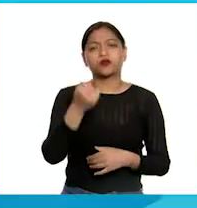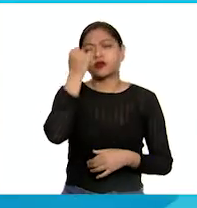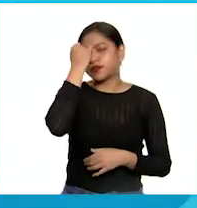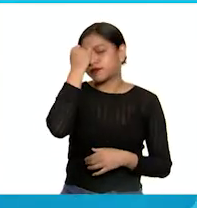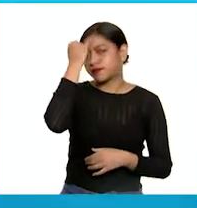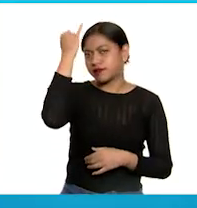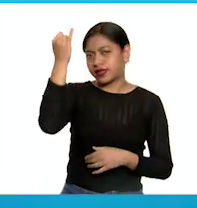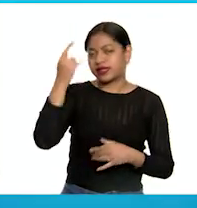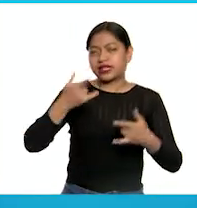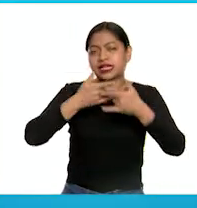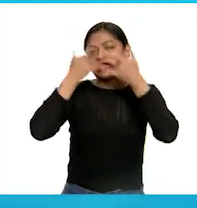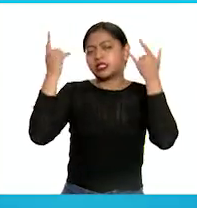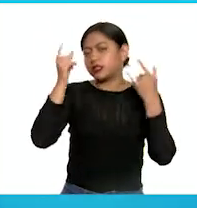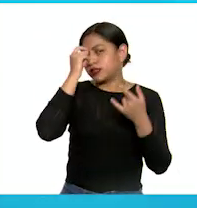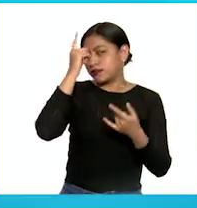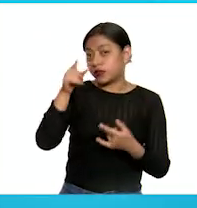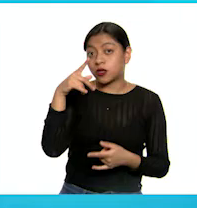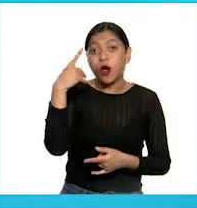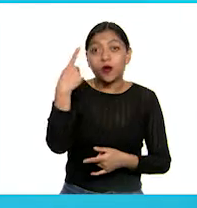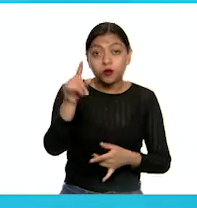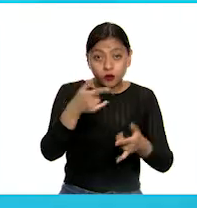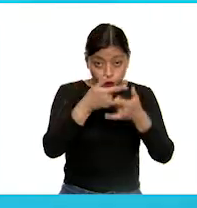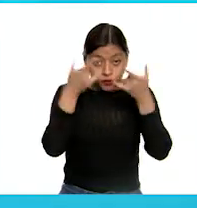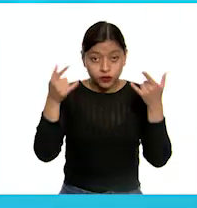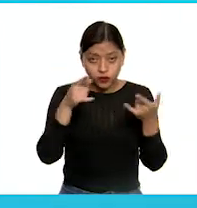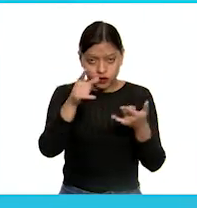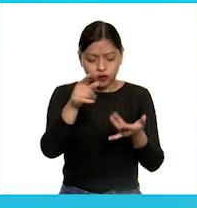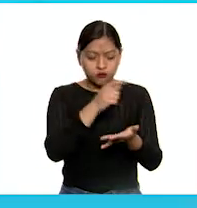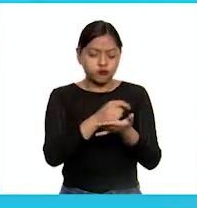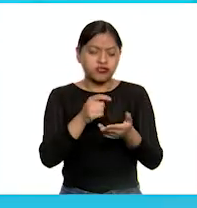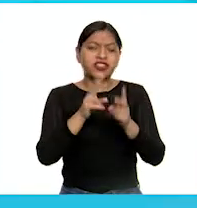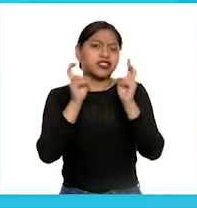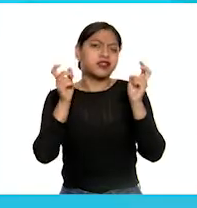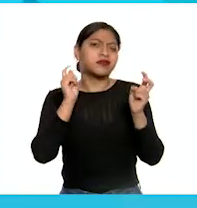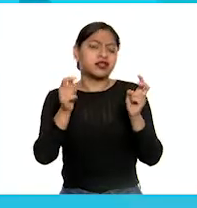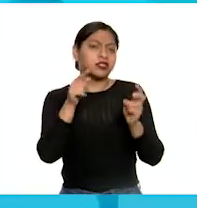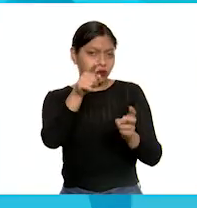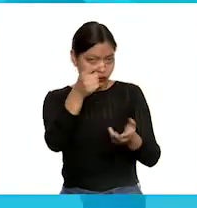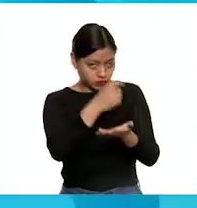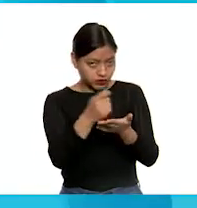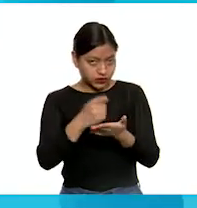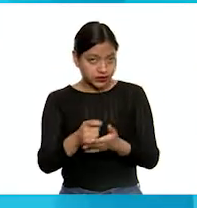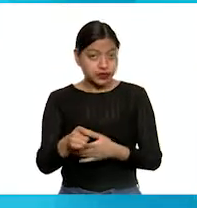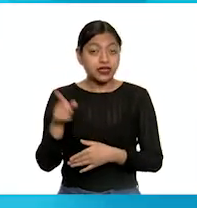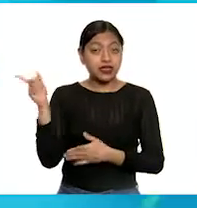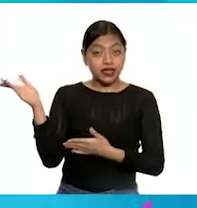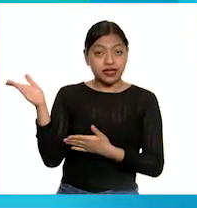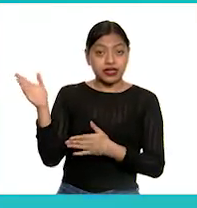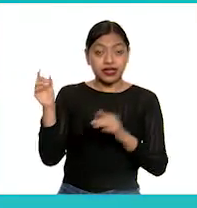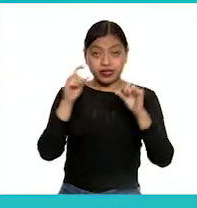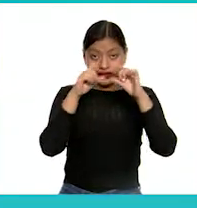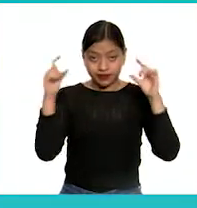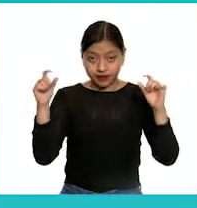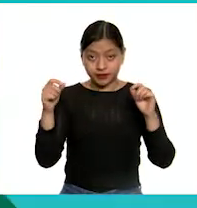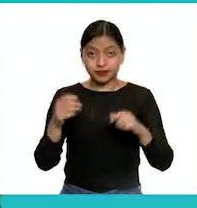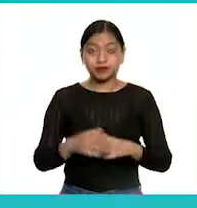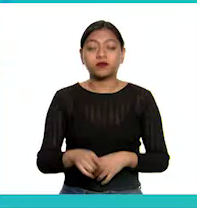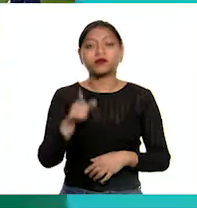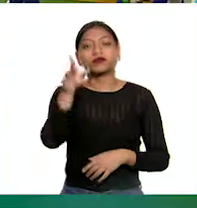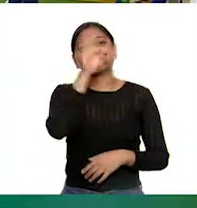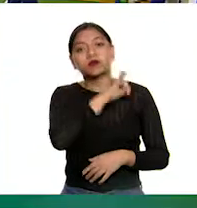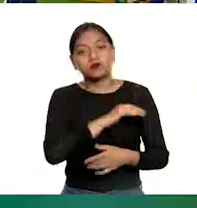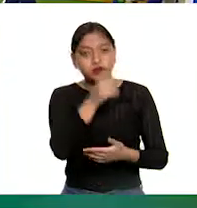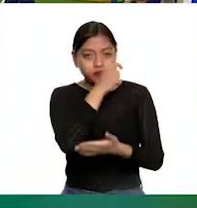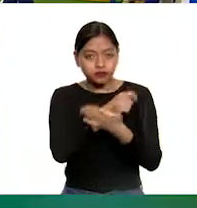imaginamos historias. Escribe de qué trata tu cuento. Niñas, niños, en ese apartado ustedes pueden